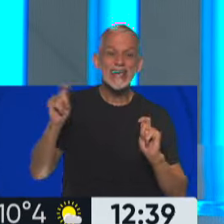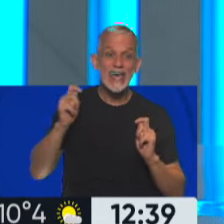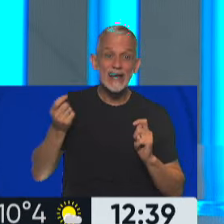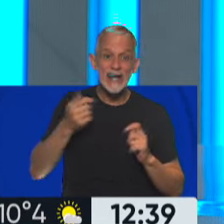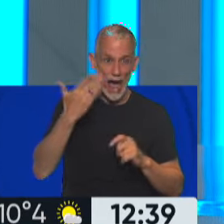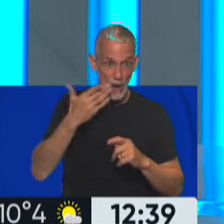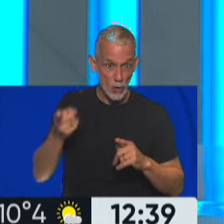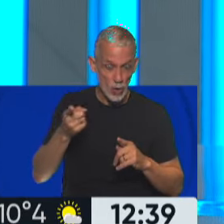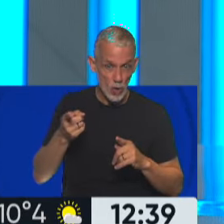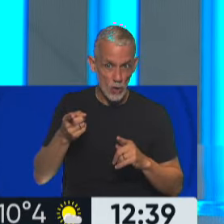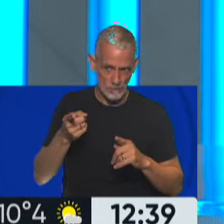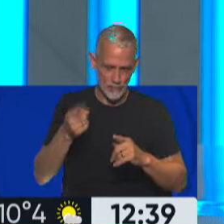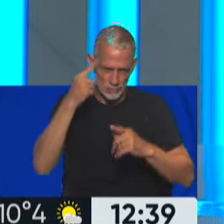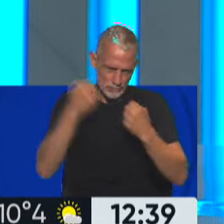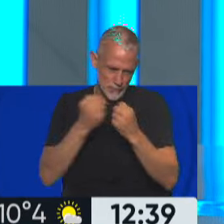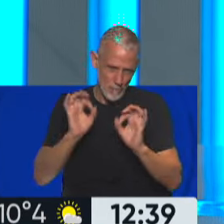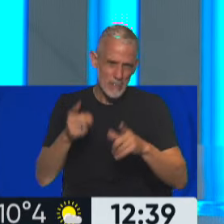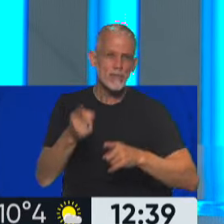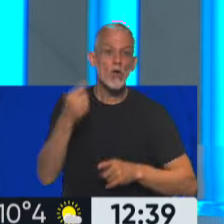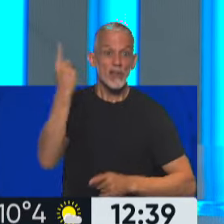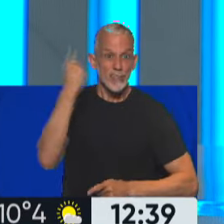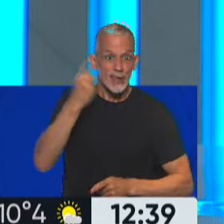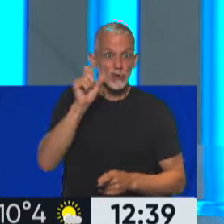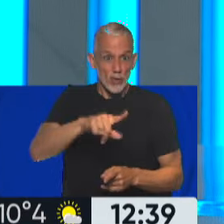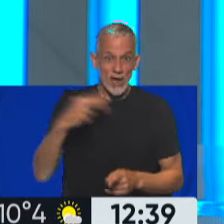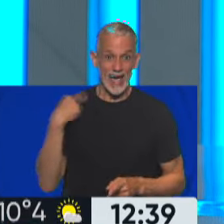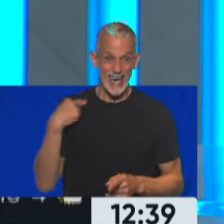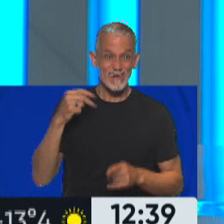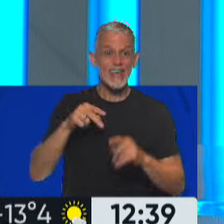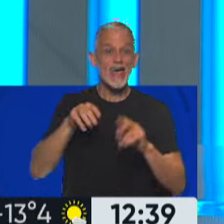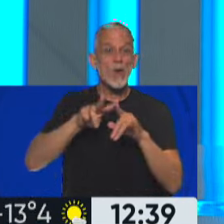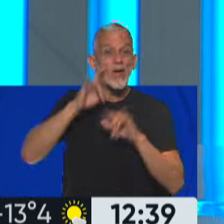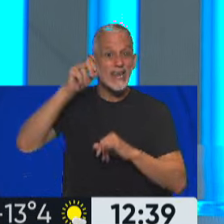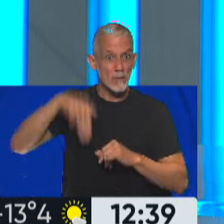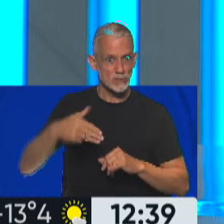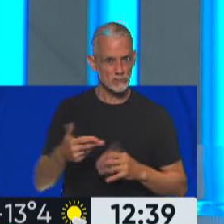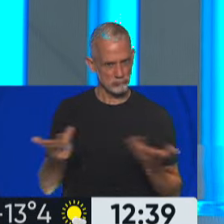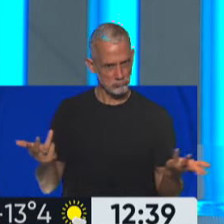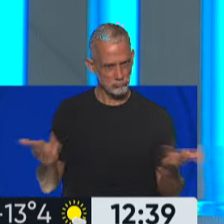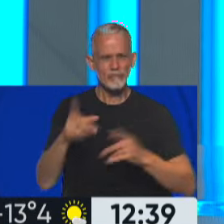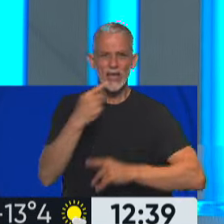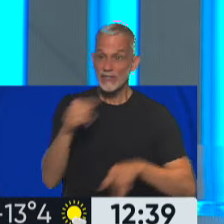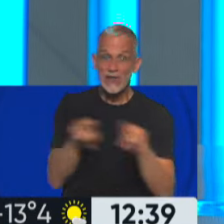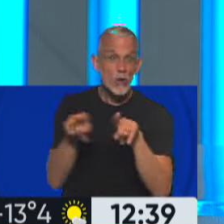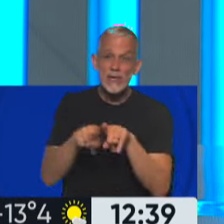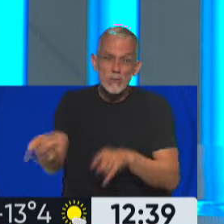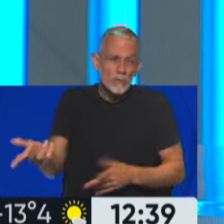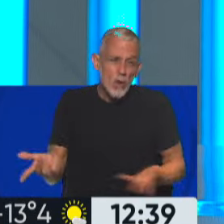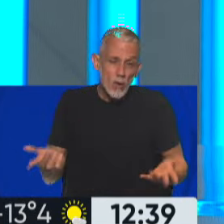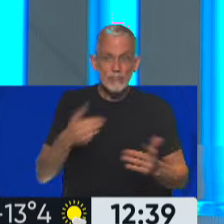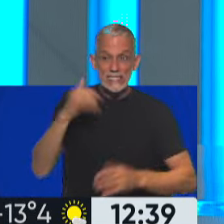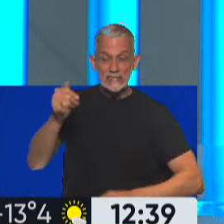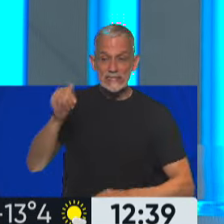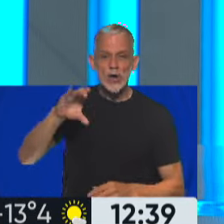justamente en concordancia con eso es el director el jefe de William estamos hablando de Jan wol que dice lo mismo dice sí